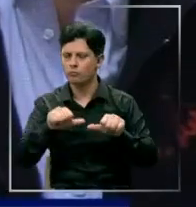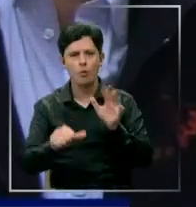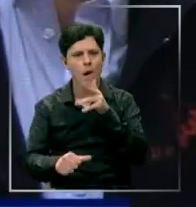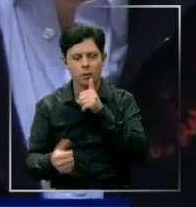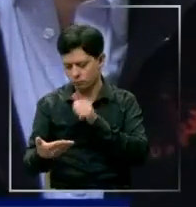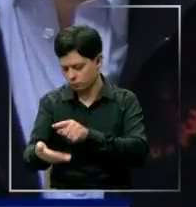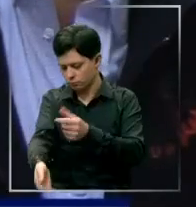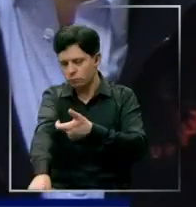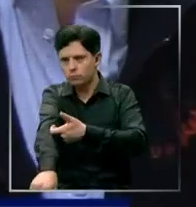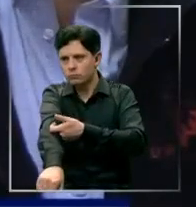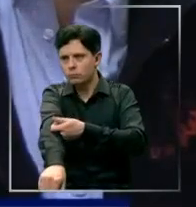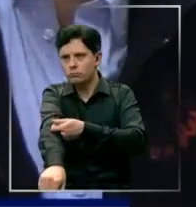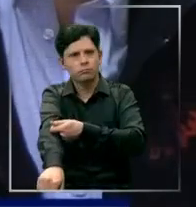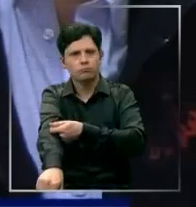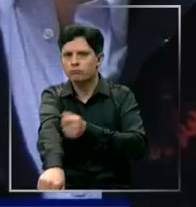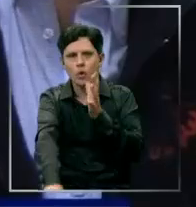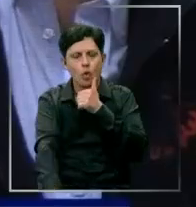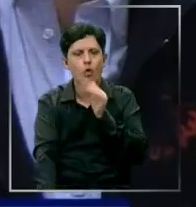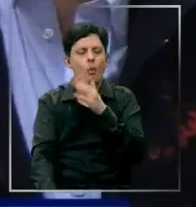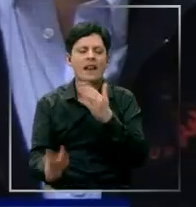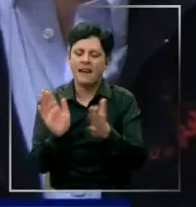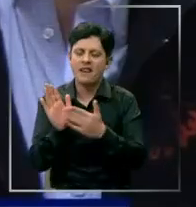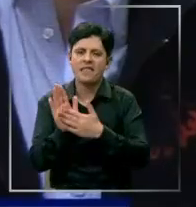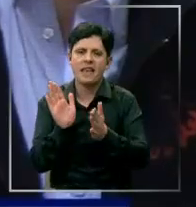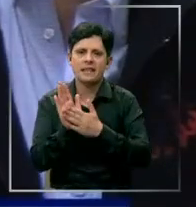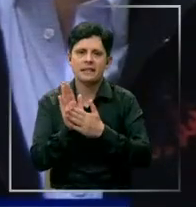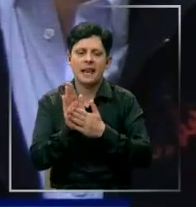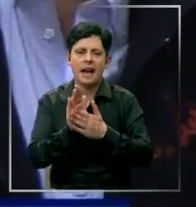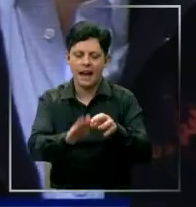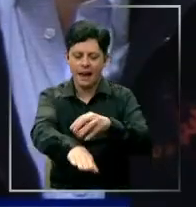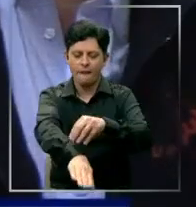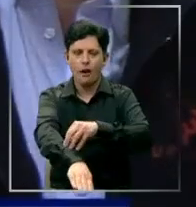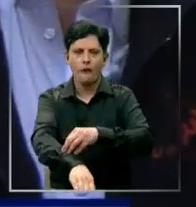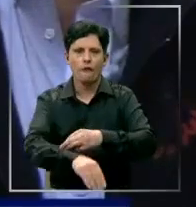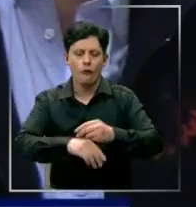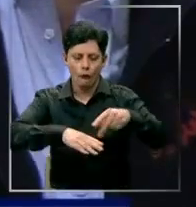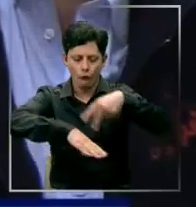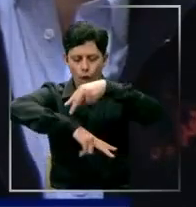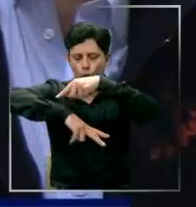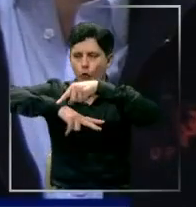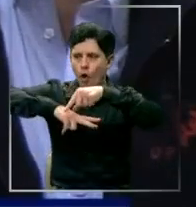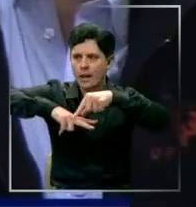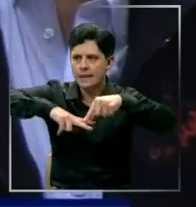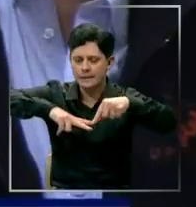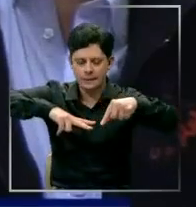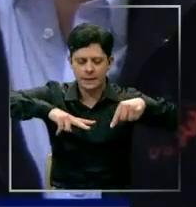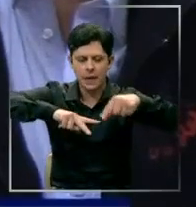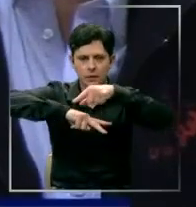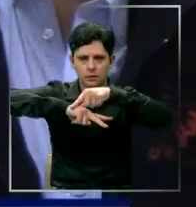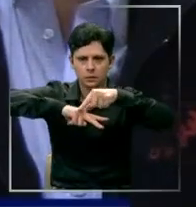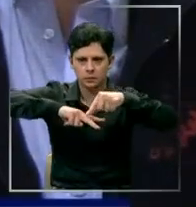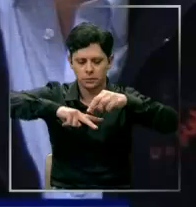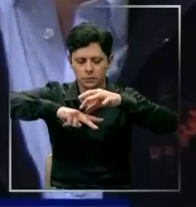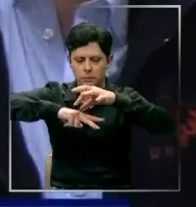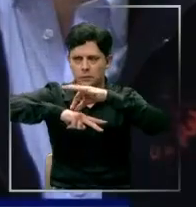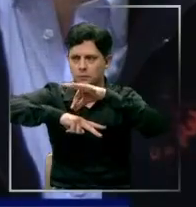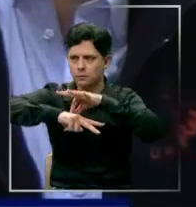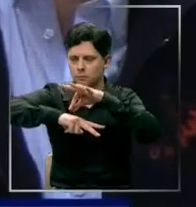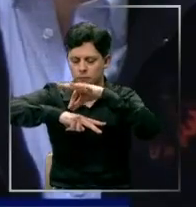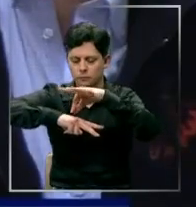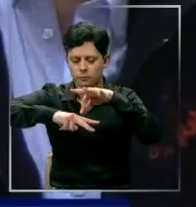Cuarto, no se ha encontrado evidencia forense alguna que permita establecer una etiología